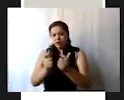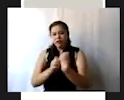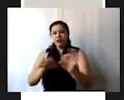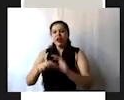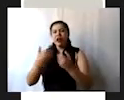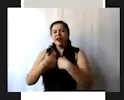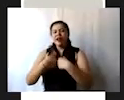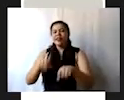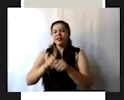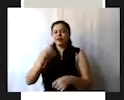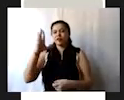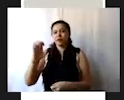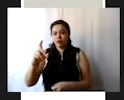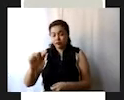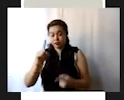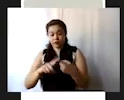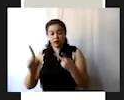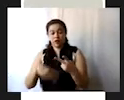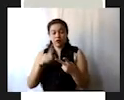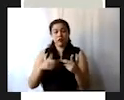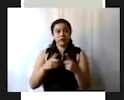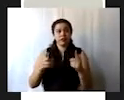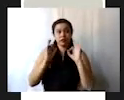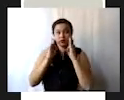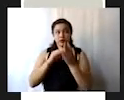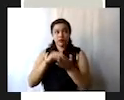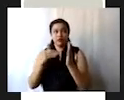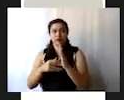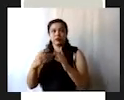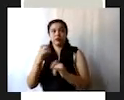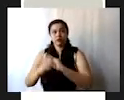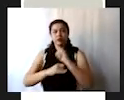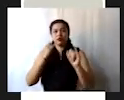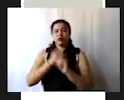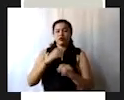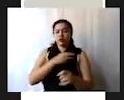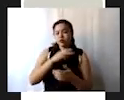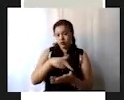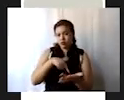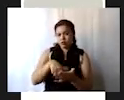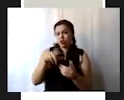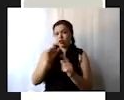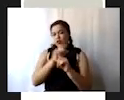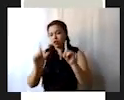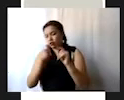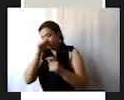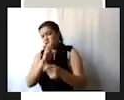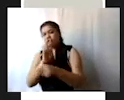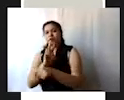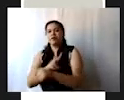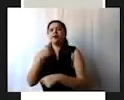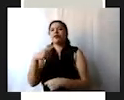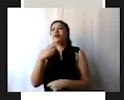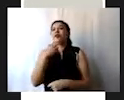2. Desarrollar los mecanismos internacionales, regionales y nacionales para supervisar la aplicación de